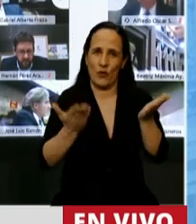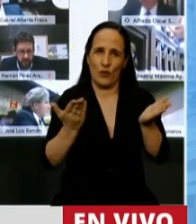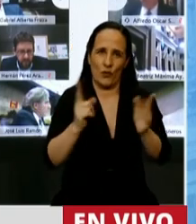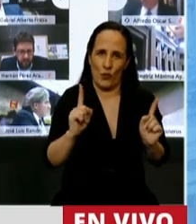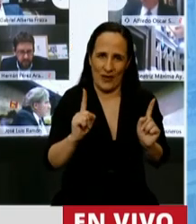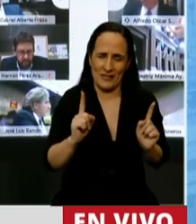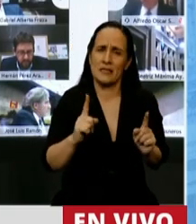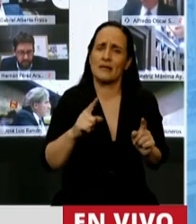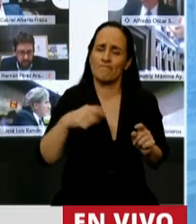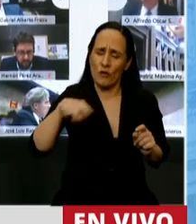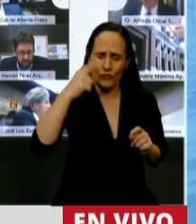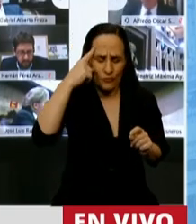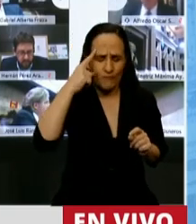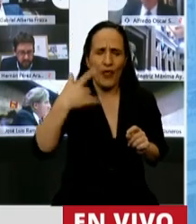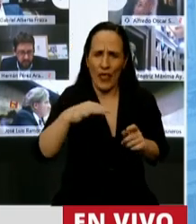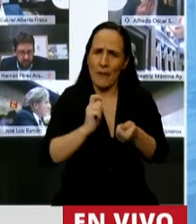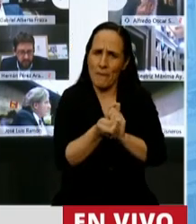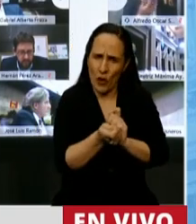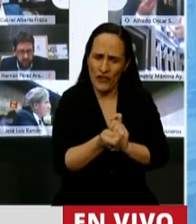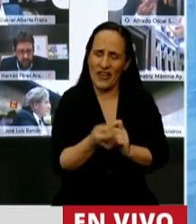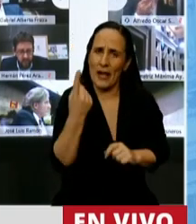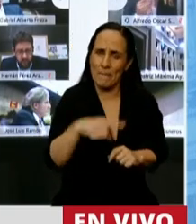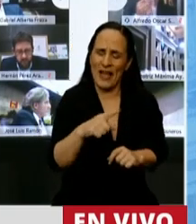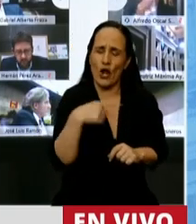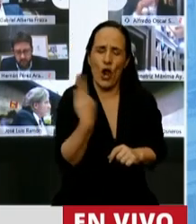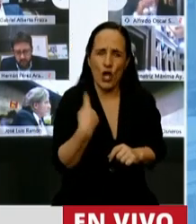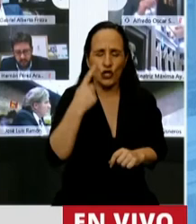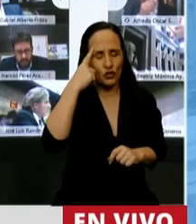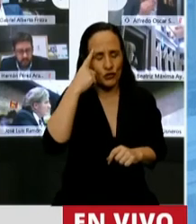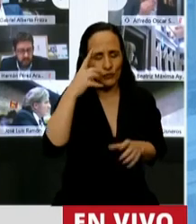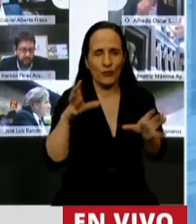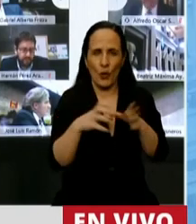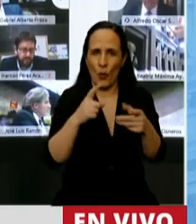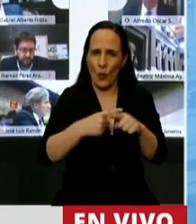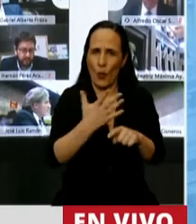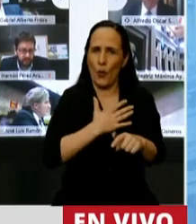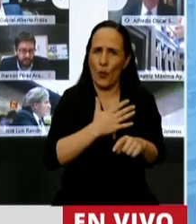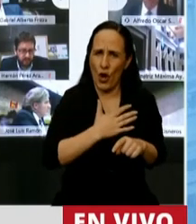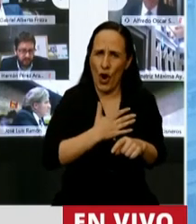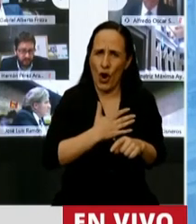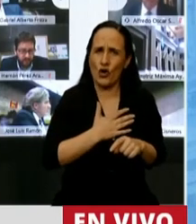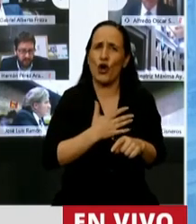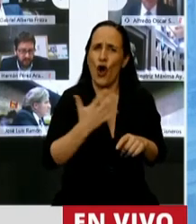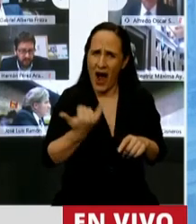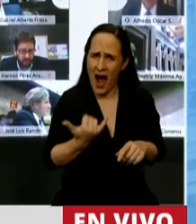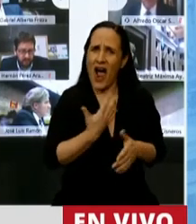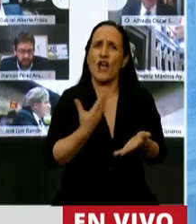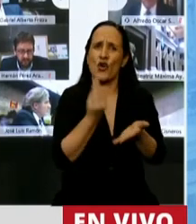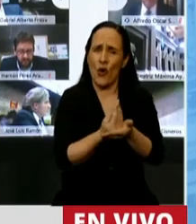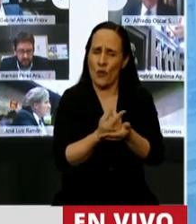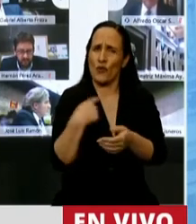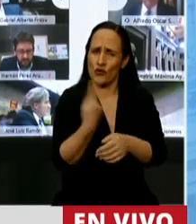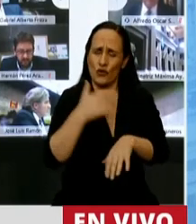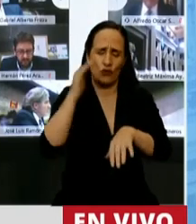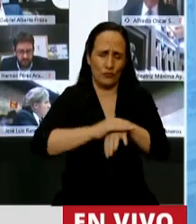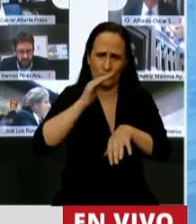Creemos que todo eso hay que corregirlo, pero nosotros somos, e integran este bloque interfederal, fuerzas que somos gobernantes, que somos responsables.